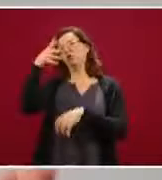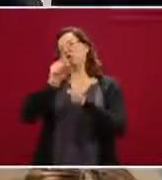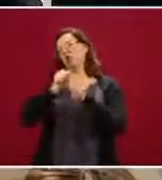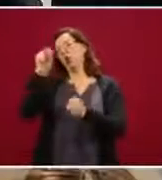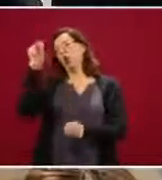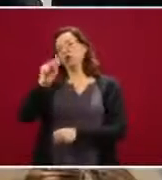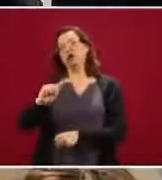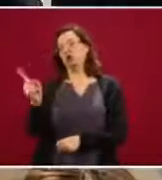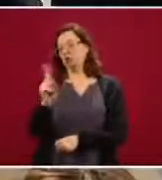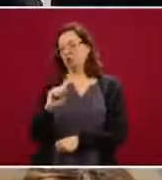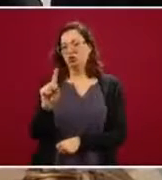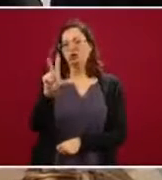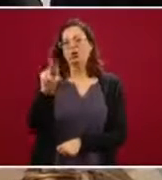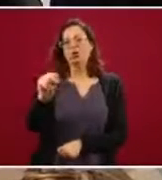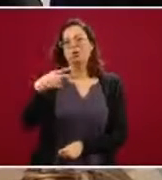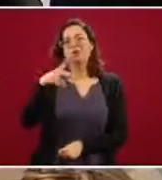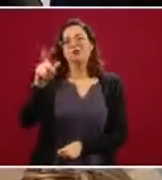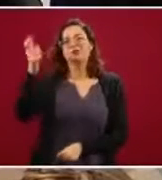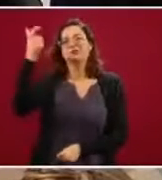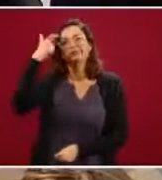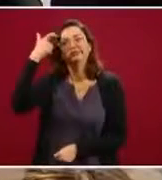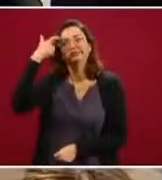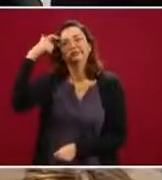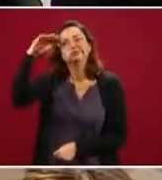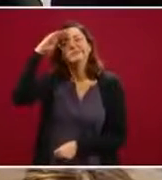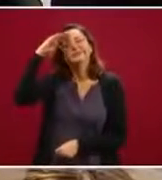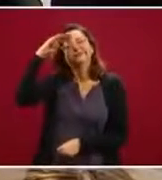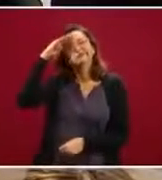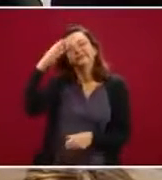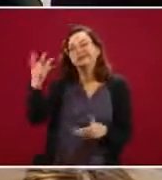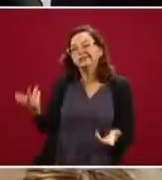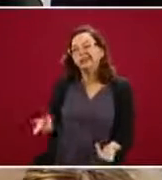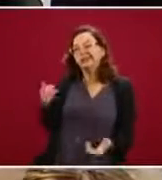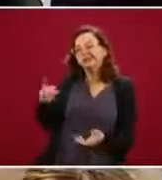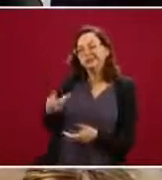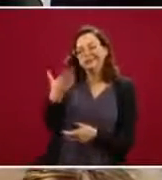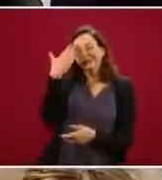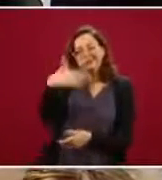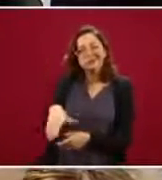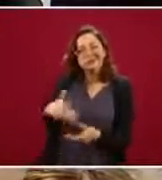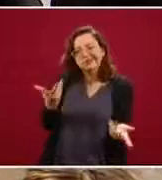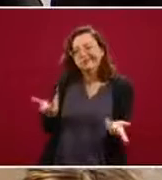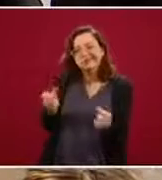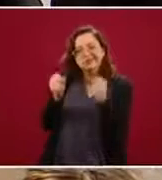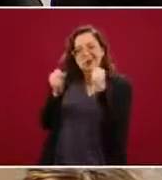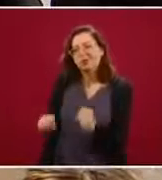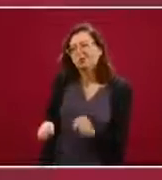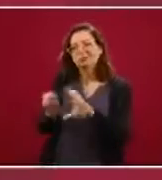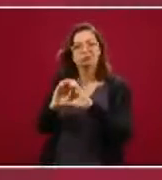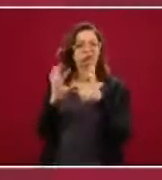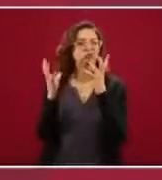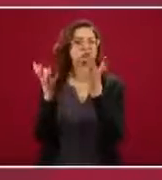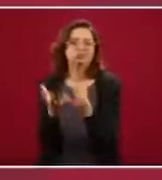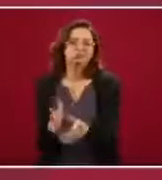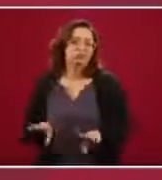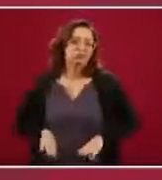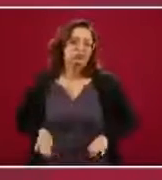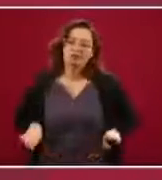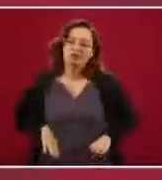la lógica de una epidemia con estas características. En el momento en que